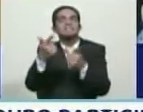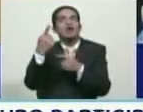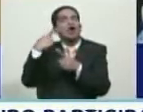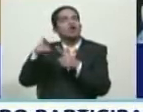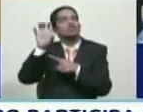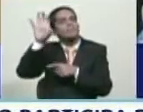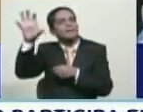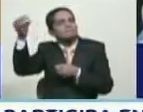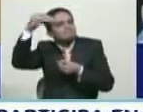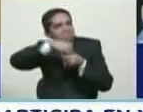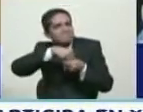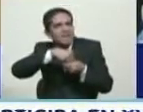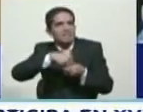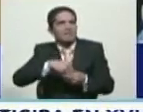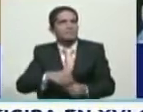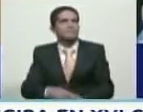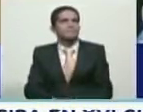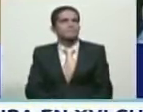interferencia de nadie.